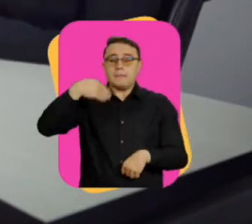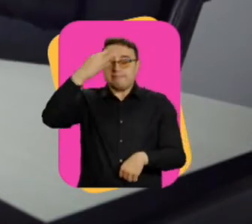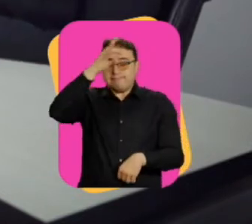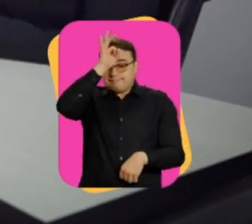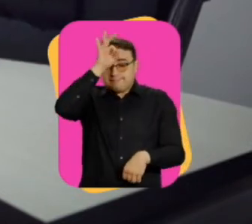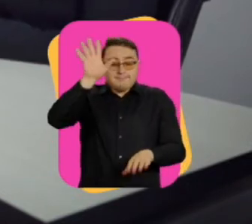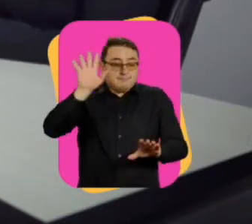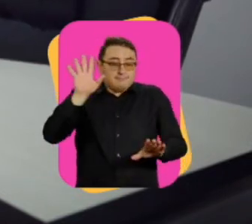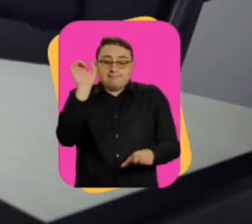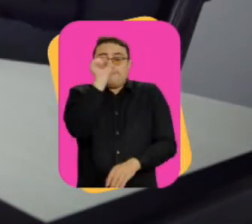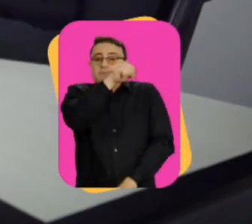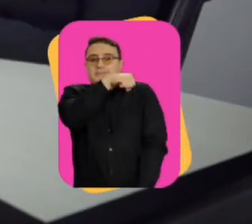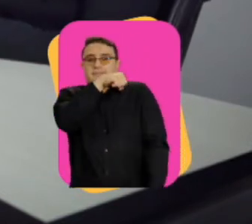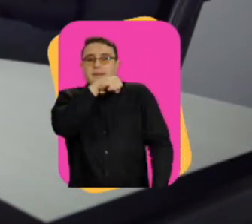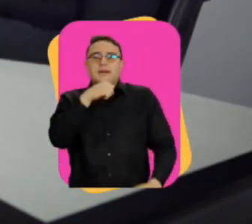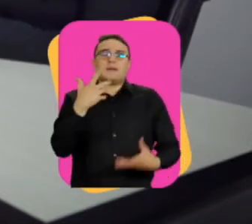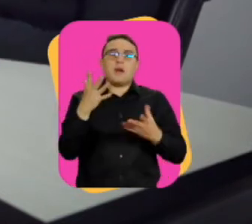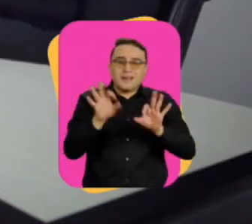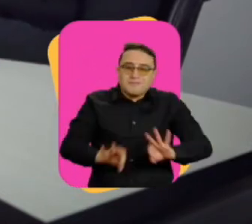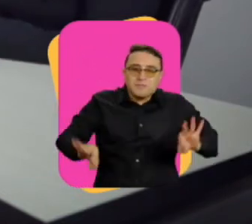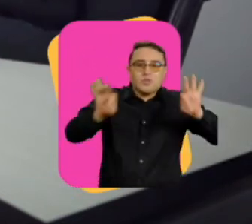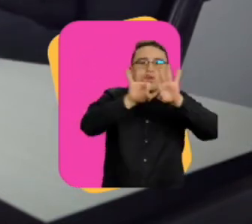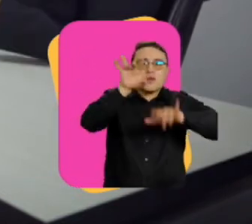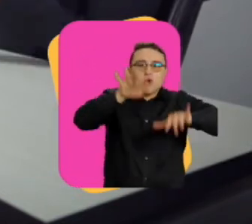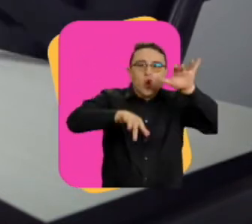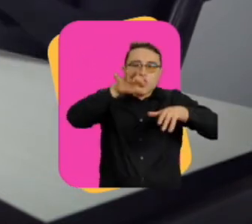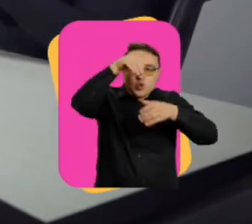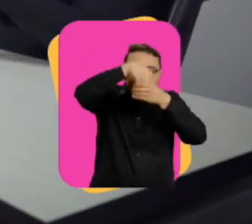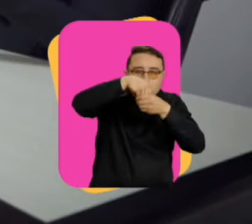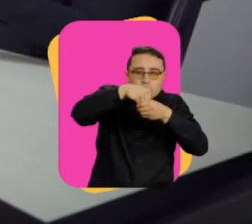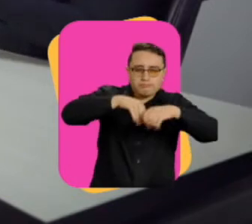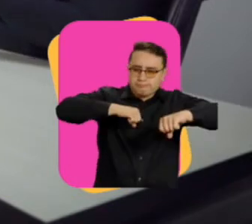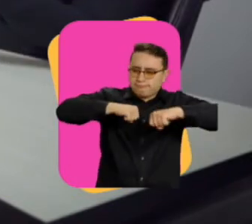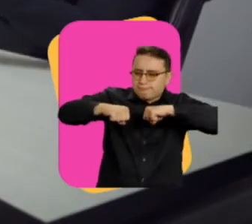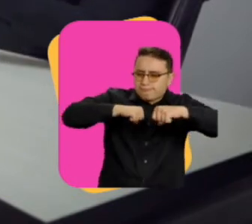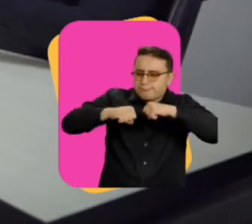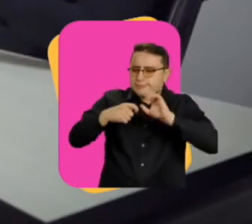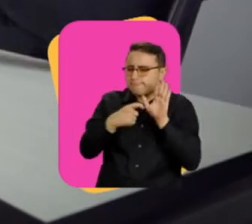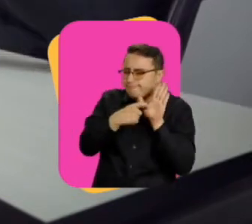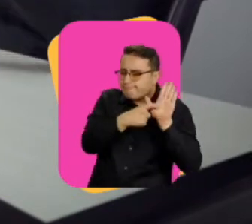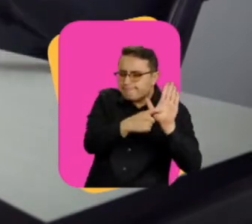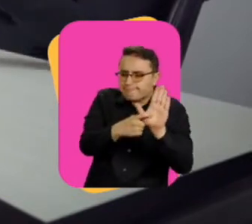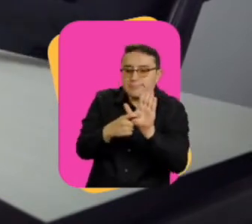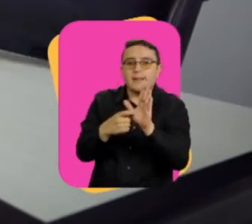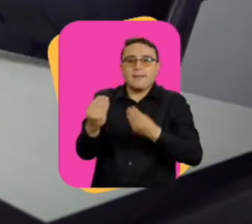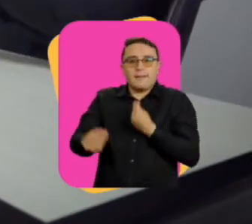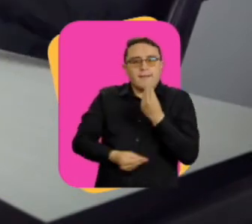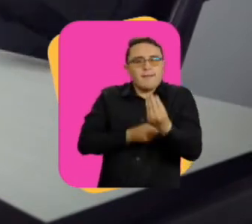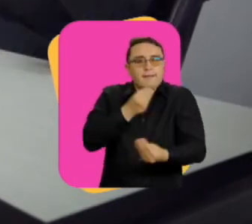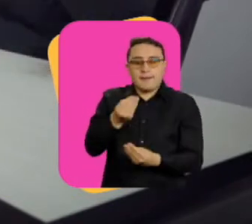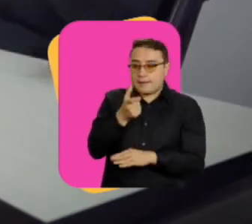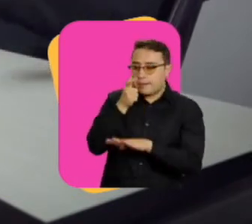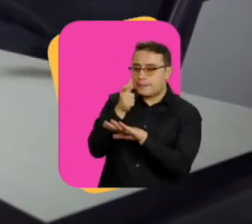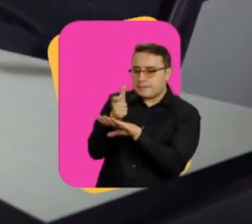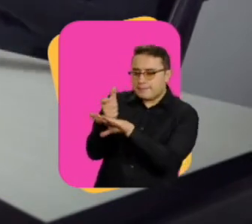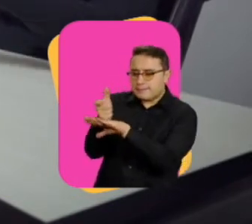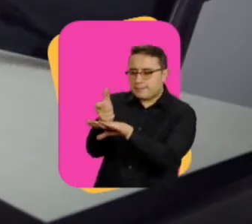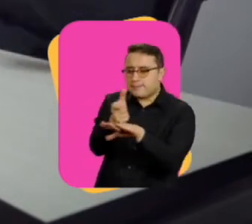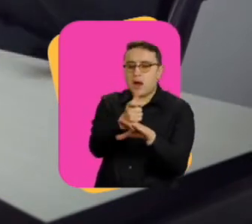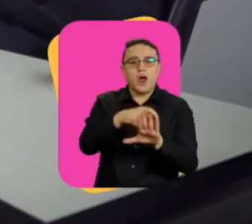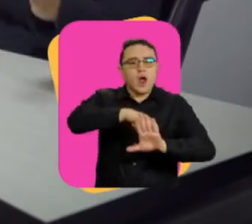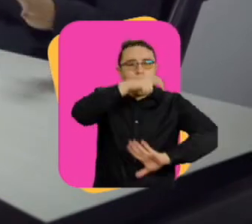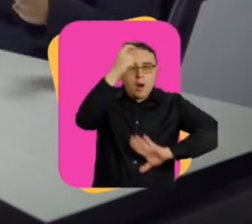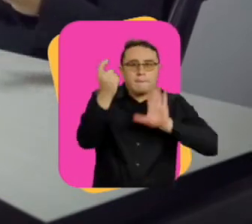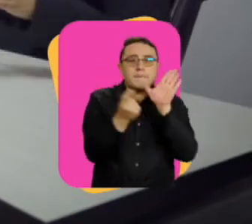pasar. Por eso es importante la función de la Oficina de Control Interno, porque estamos ahí como revisando muy genéricamente,